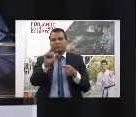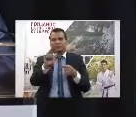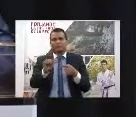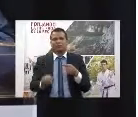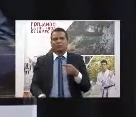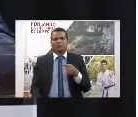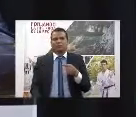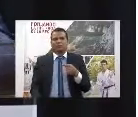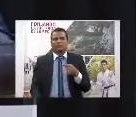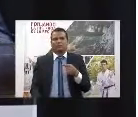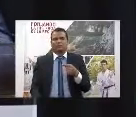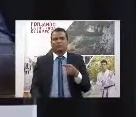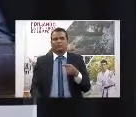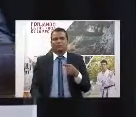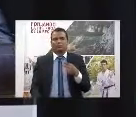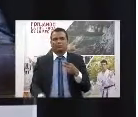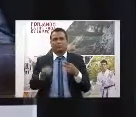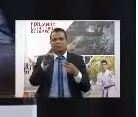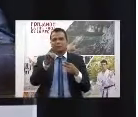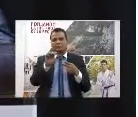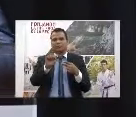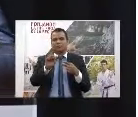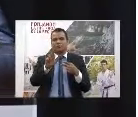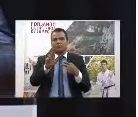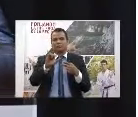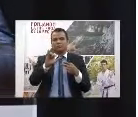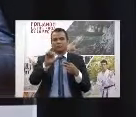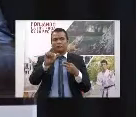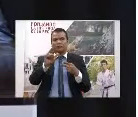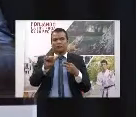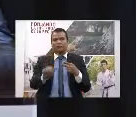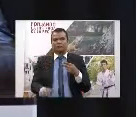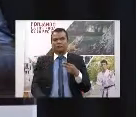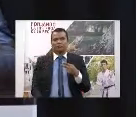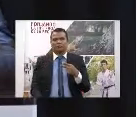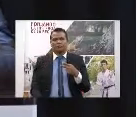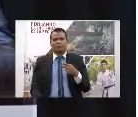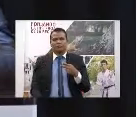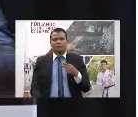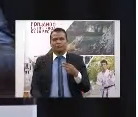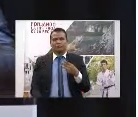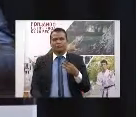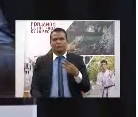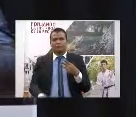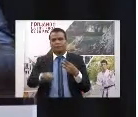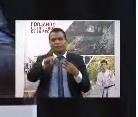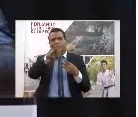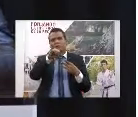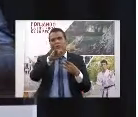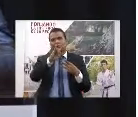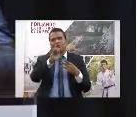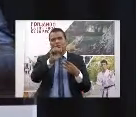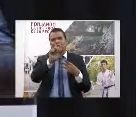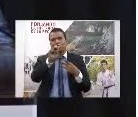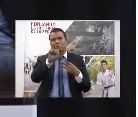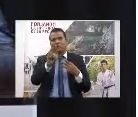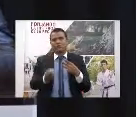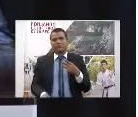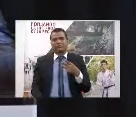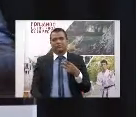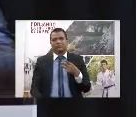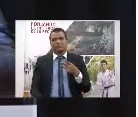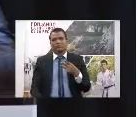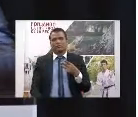Giraldo, María Alejandra Ateortúa Ramírez, Juan Esteban Bernal